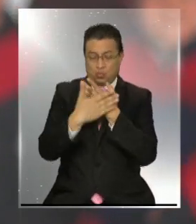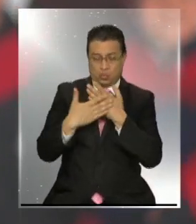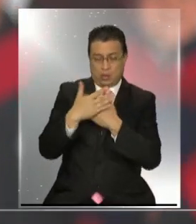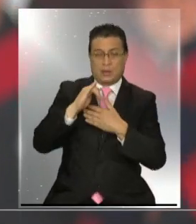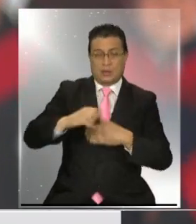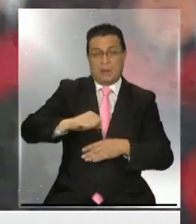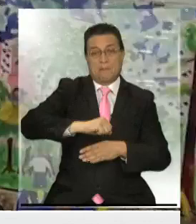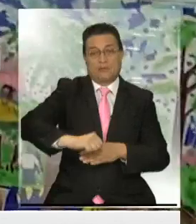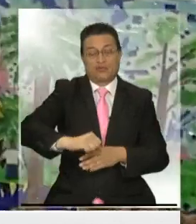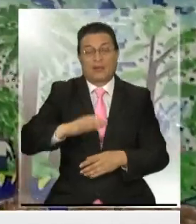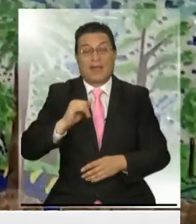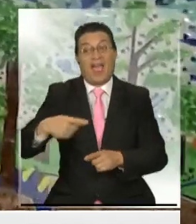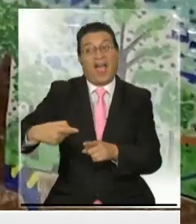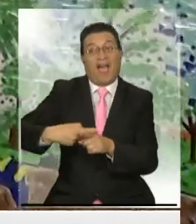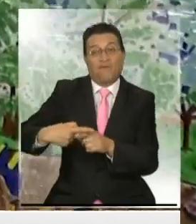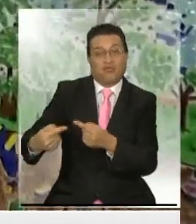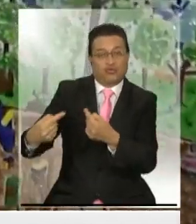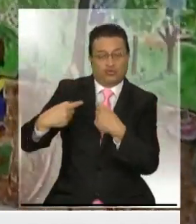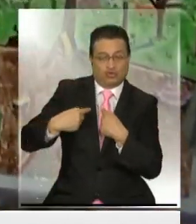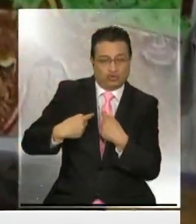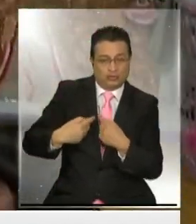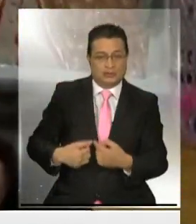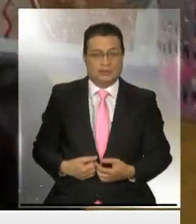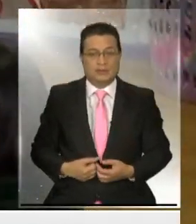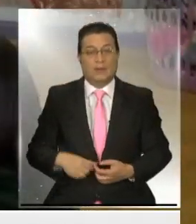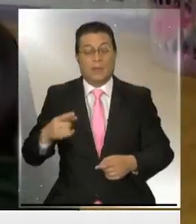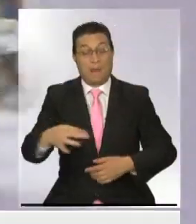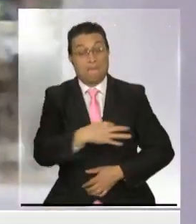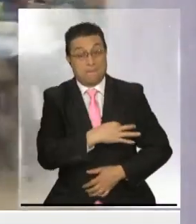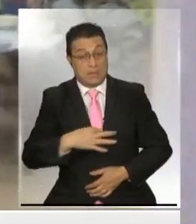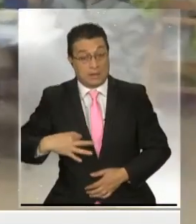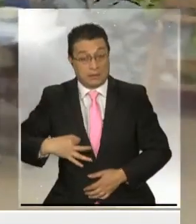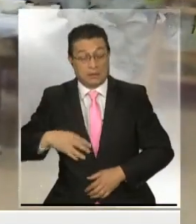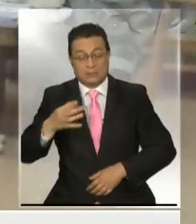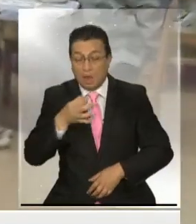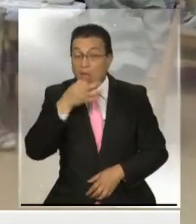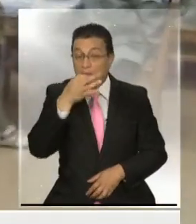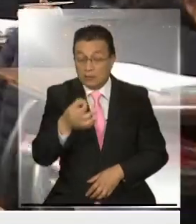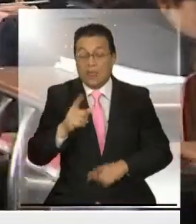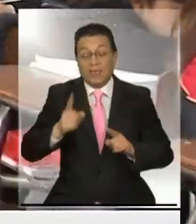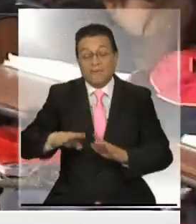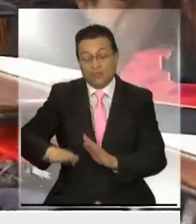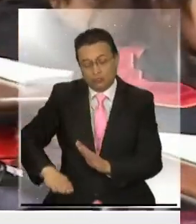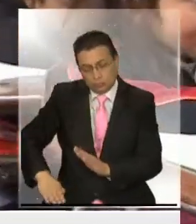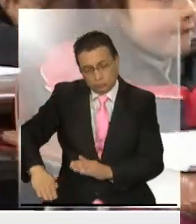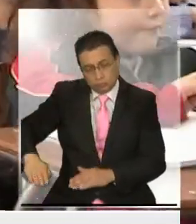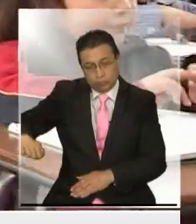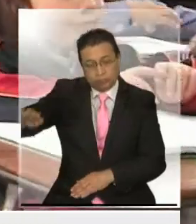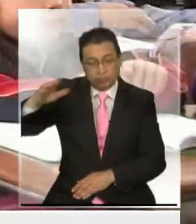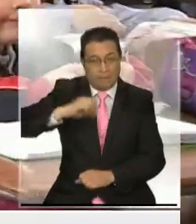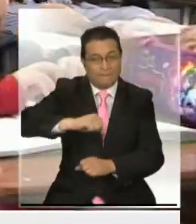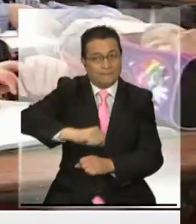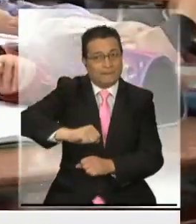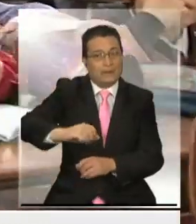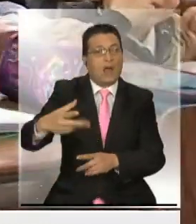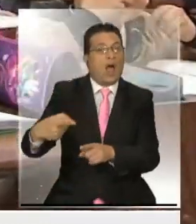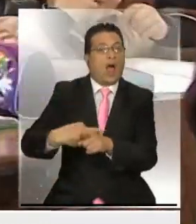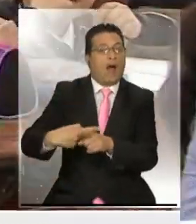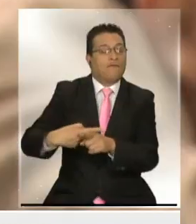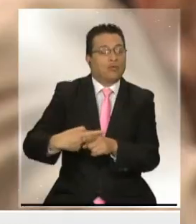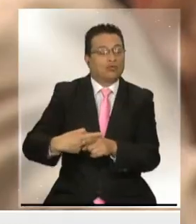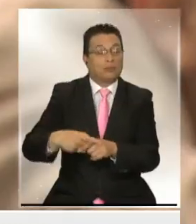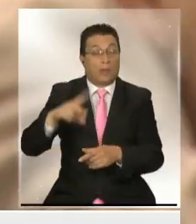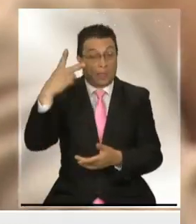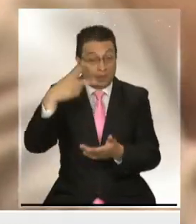y la prevención del abuso impulso que según el ministerio se debería tratar desde muy pequeños para prever el abuso desde el 2012